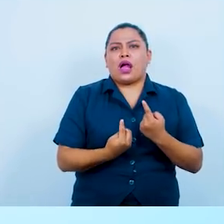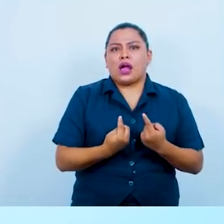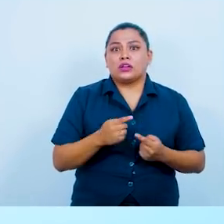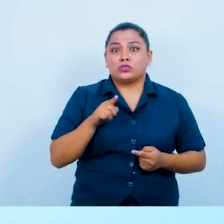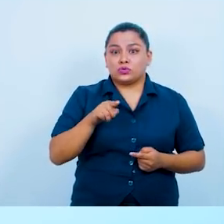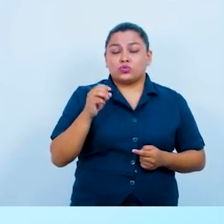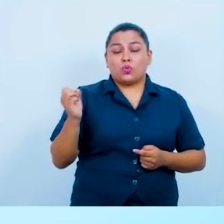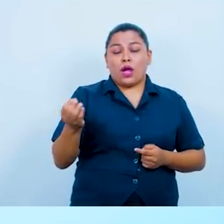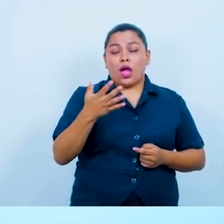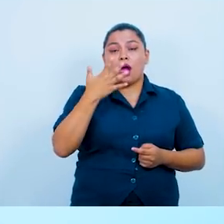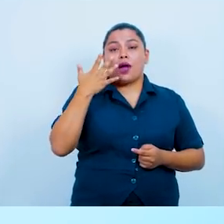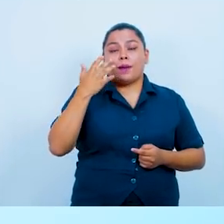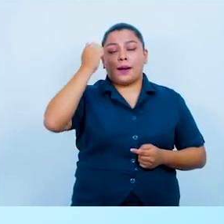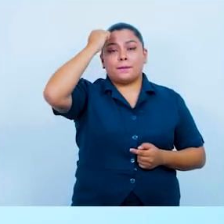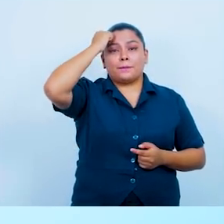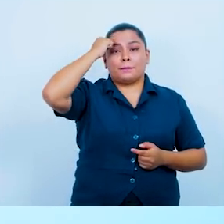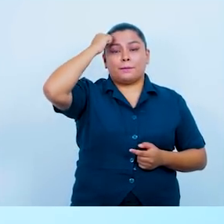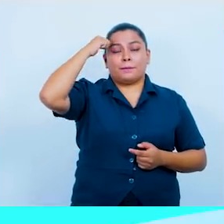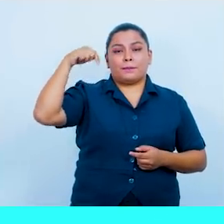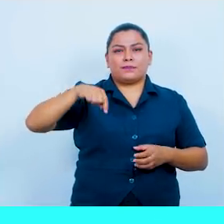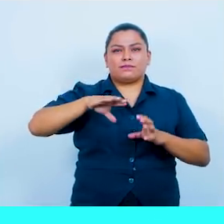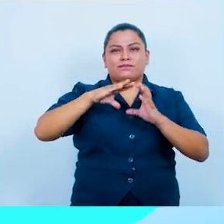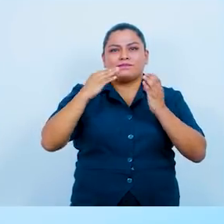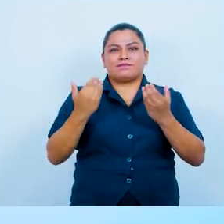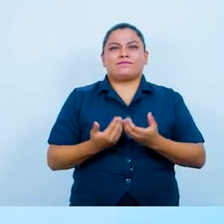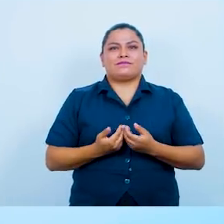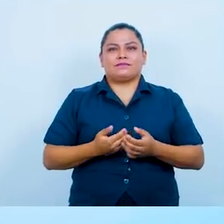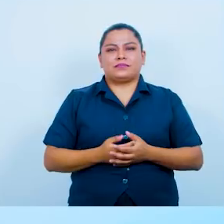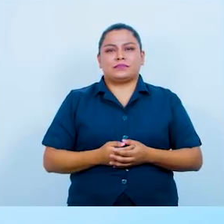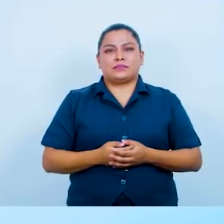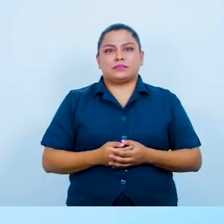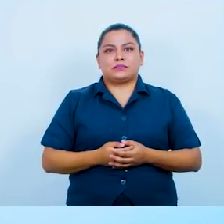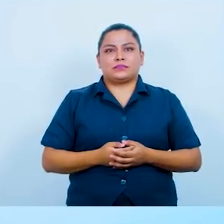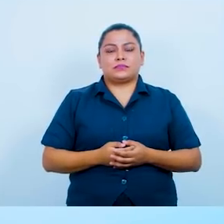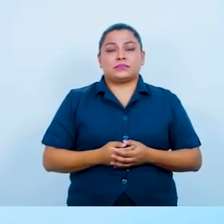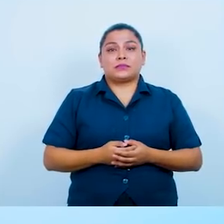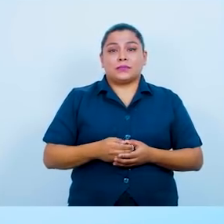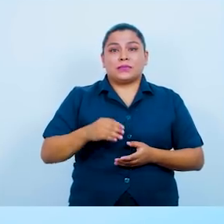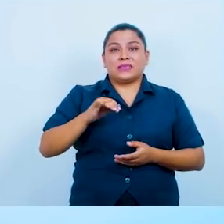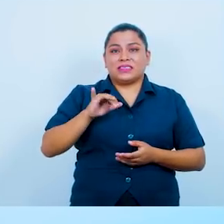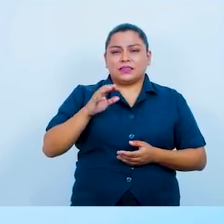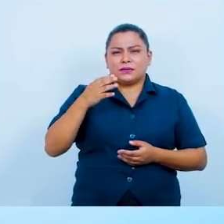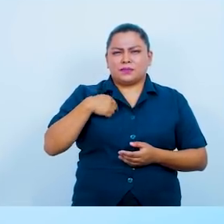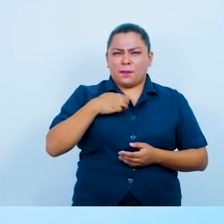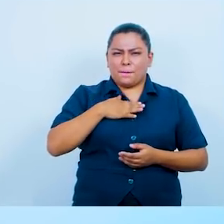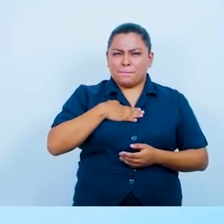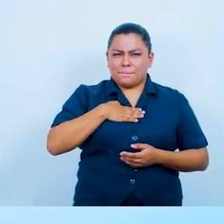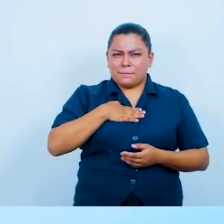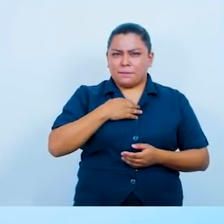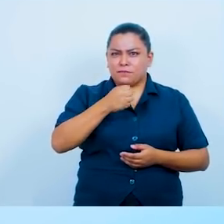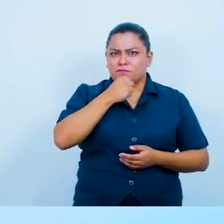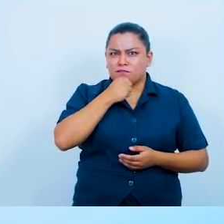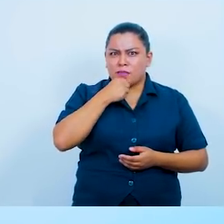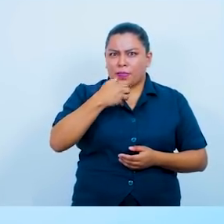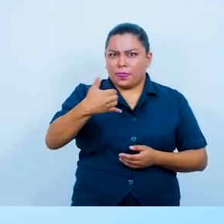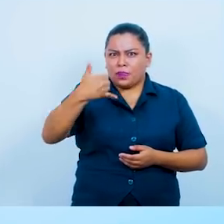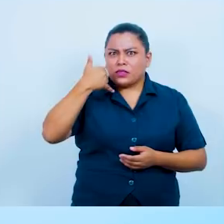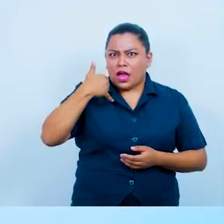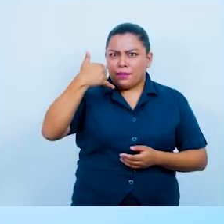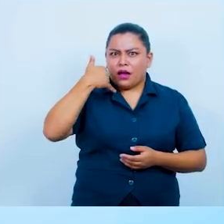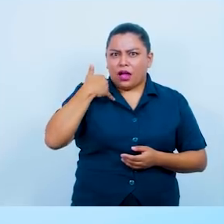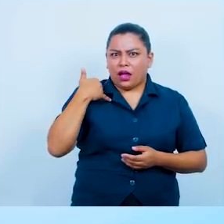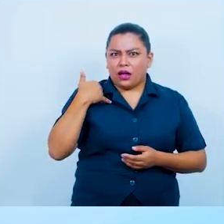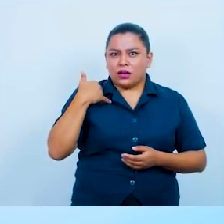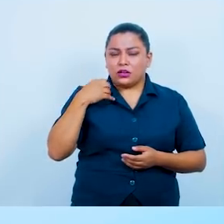su nuevo aprendizaje en este webinar? Jacqueline, según mis datos, tenemos llamada entrante de uno de